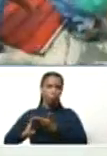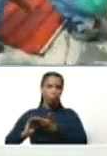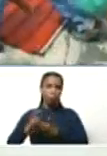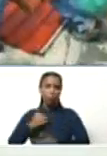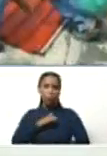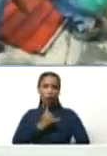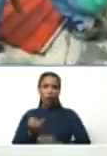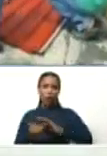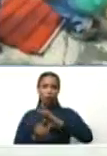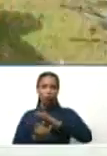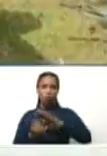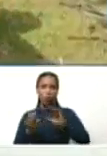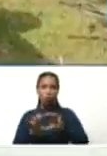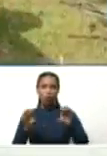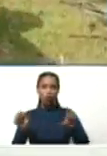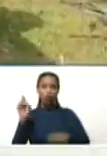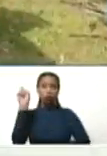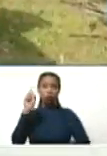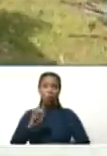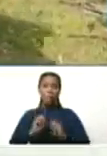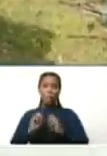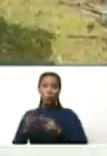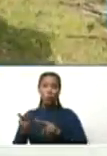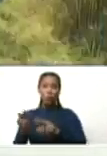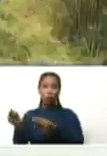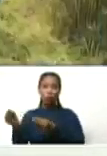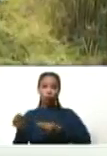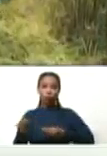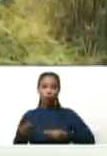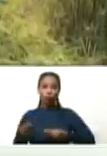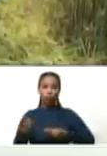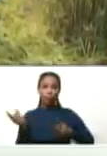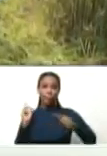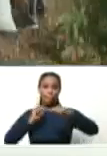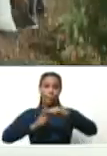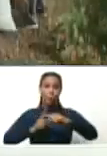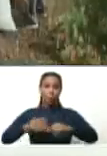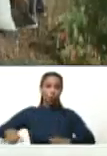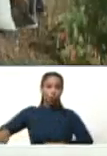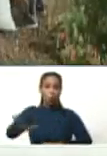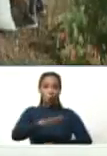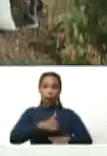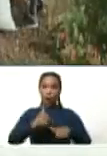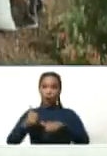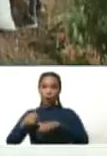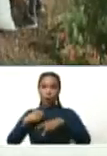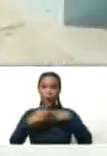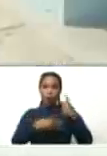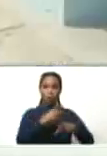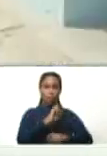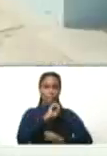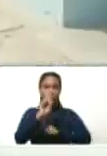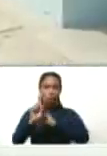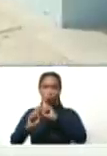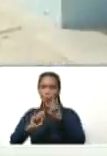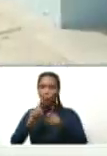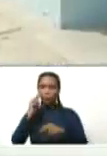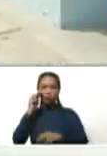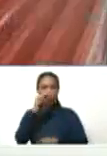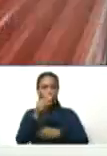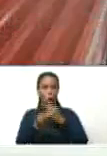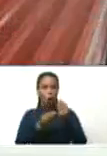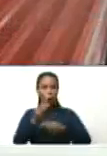instituciones educativas y también por la oportunidad que se nos da de sumarnos a todos estos procesos y además consultarnos para ver cómo